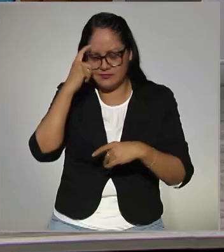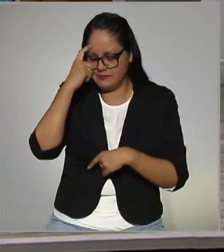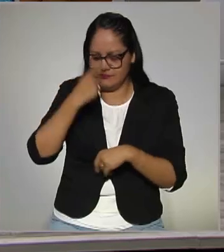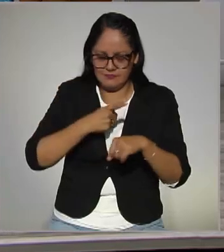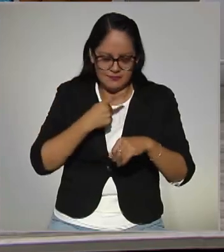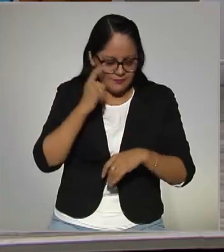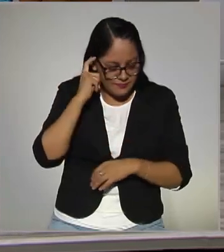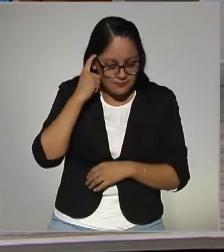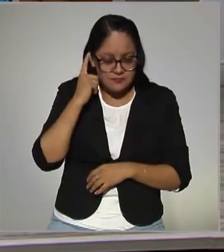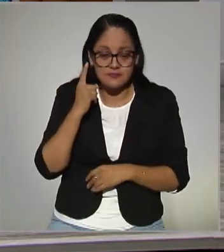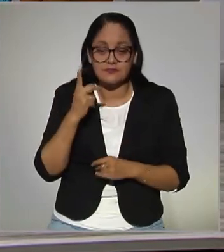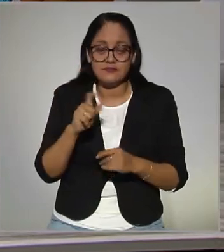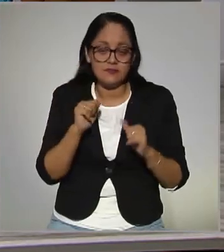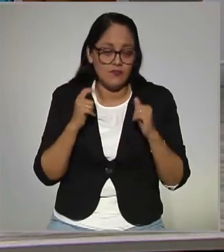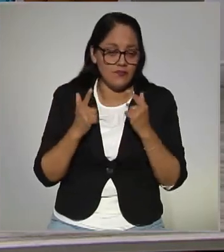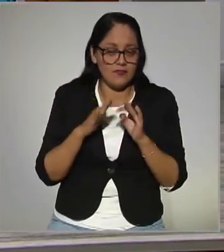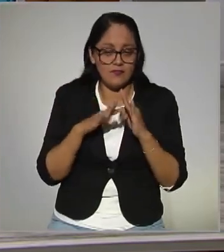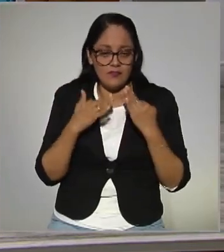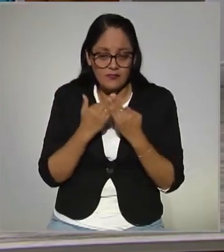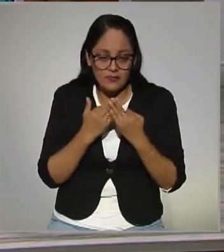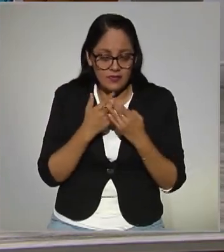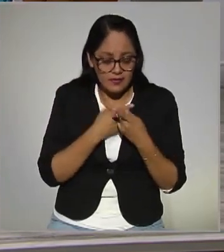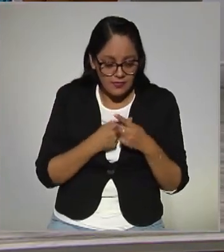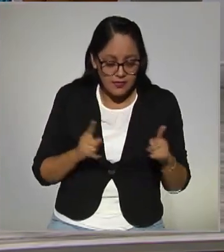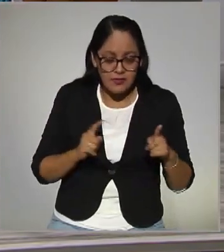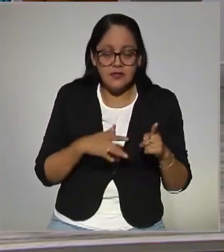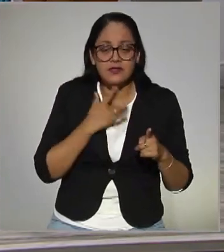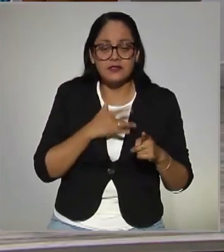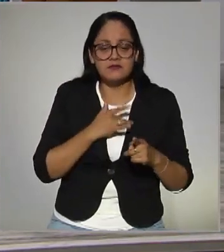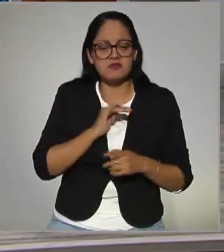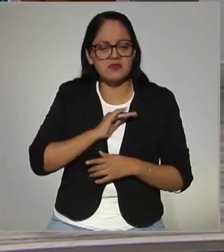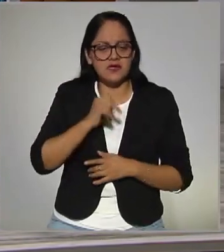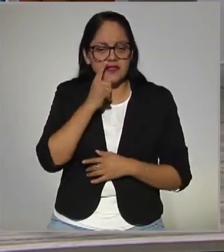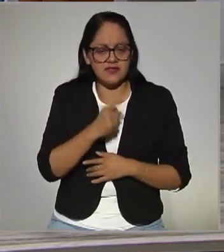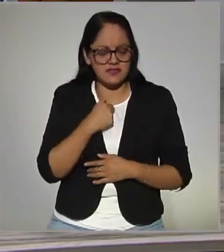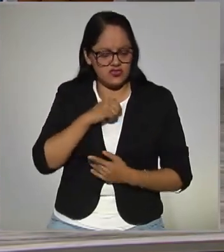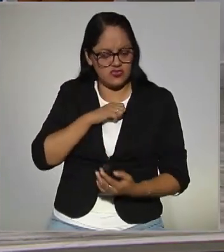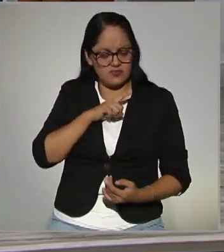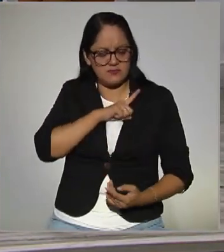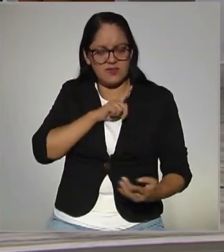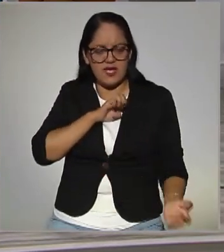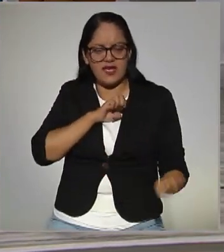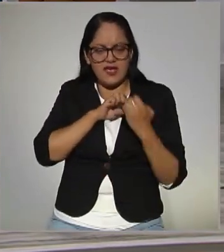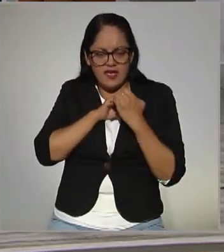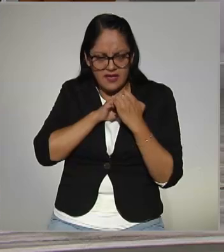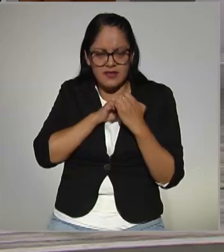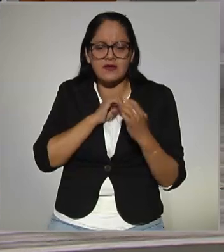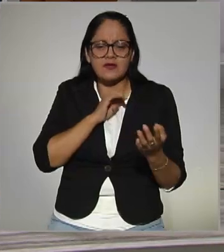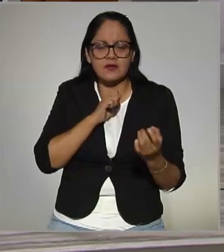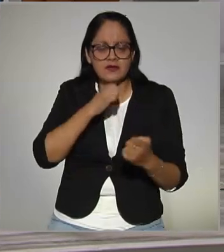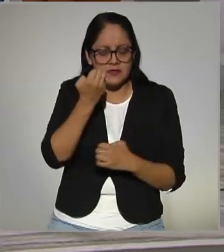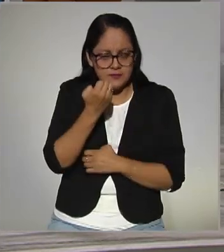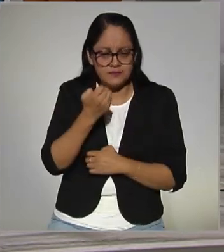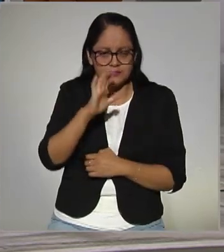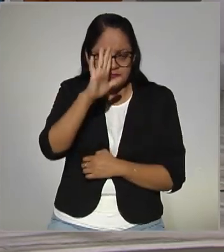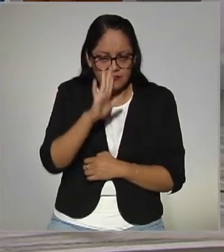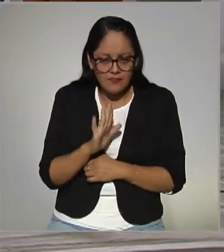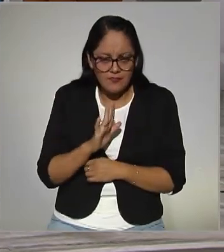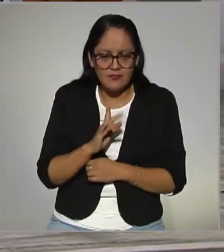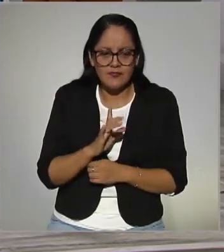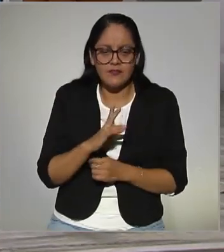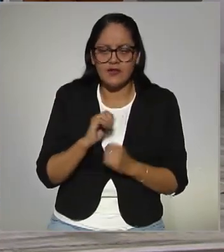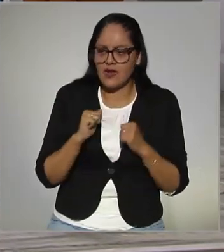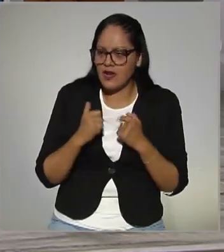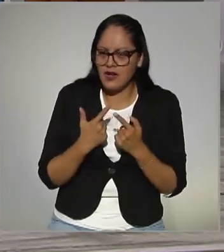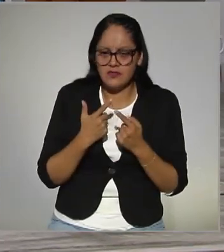yo le miro una forma distinta de poderla interpretar, podríamos decir, me estoy engañando. Bueno, en realidad estamos construyendo una ficción posible para poder